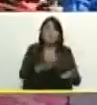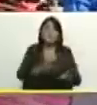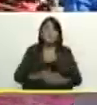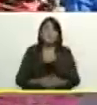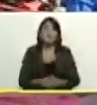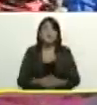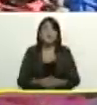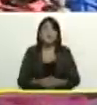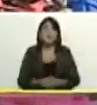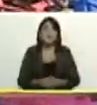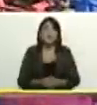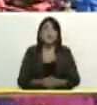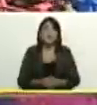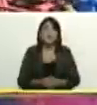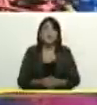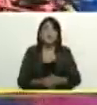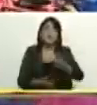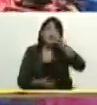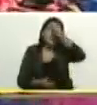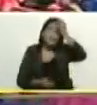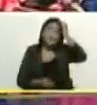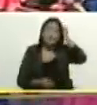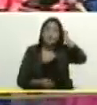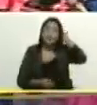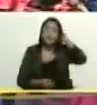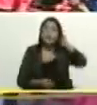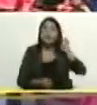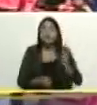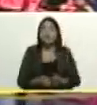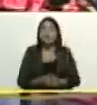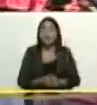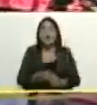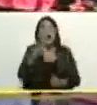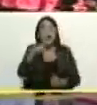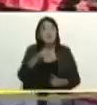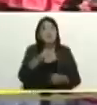Habíamos ganado todos los procesos electorales con amplitud.